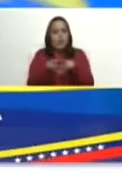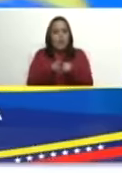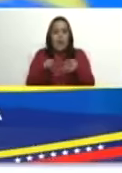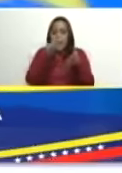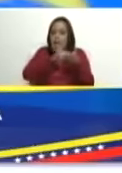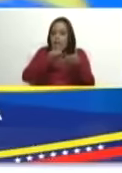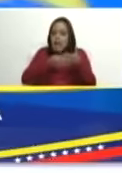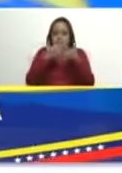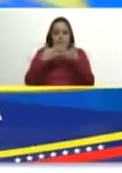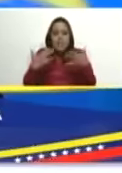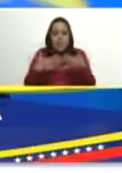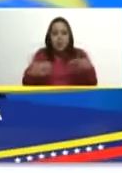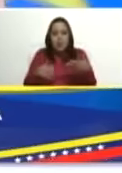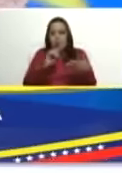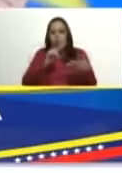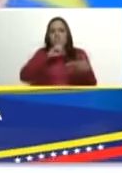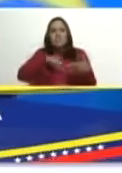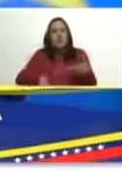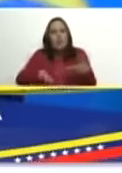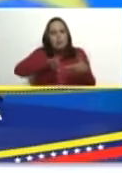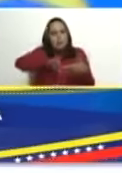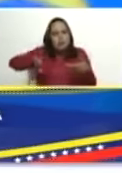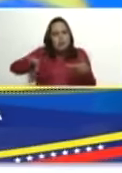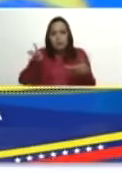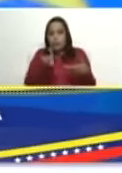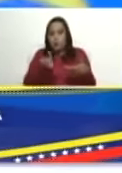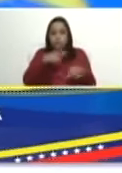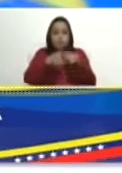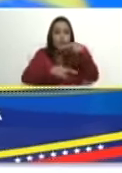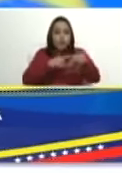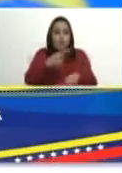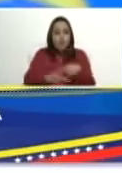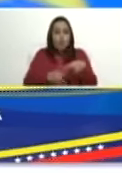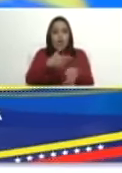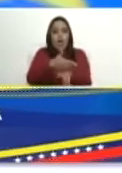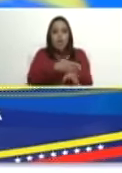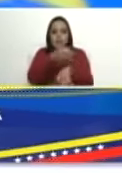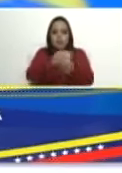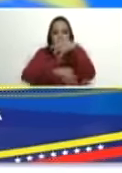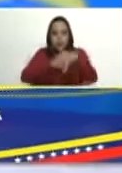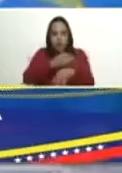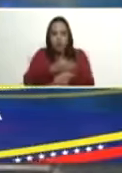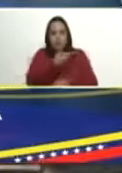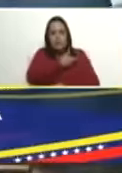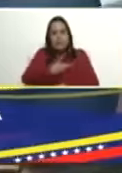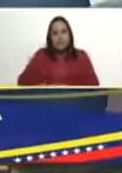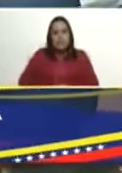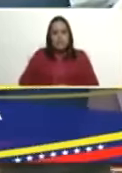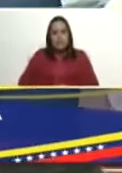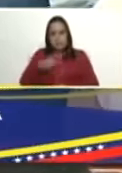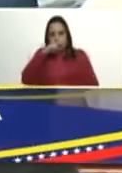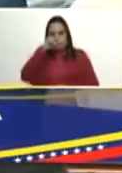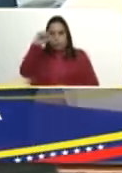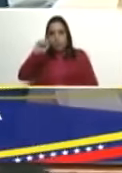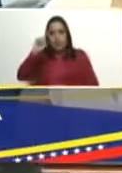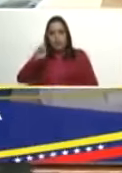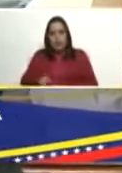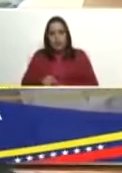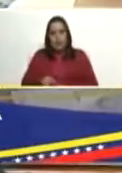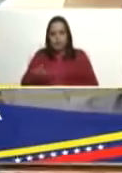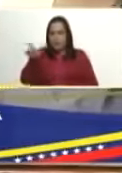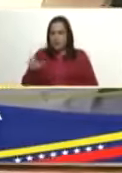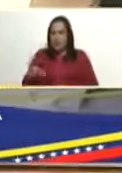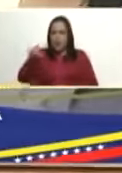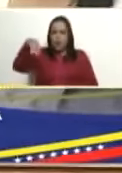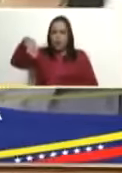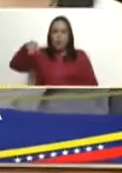documentos o hechos aislados, sino de un proceso, como bien lo explicó el presidente y también Samuel,